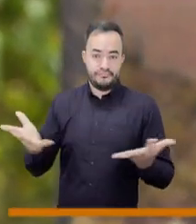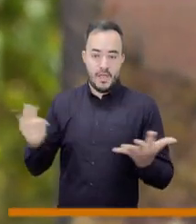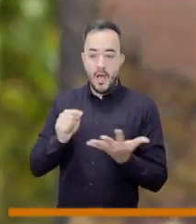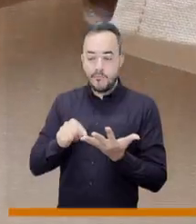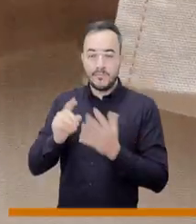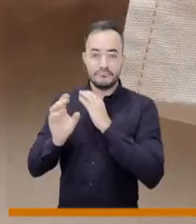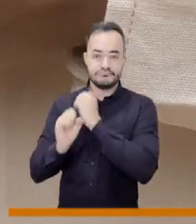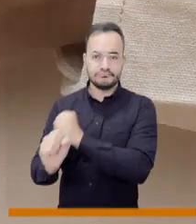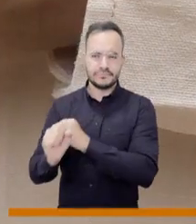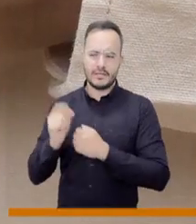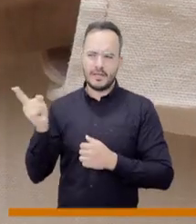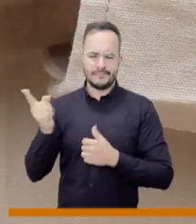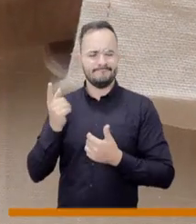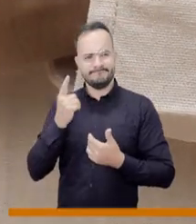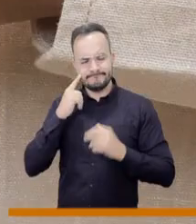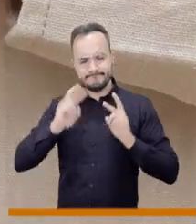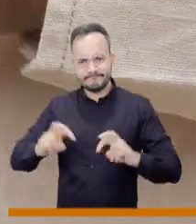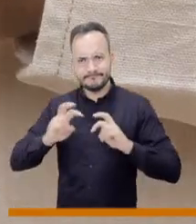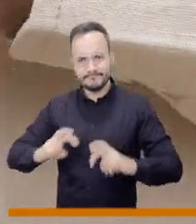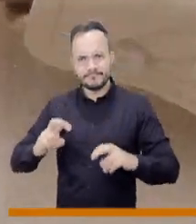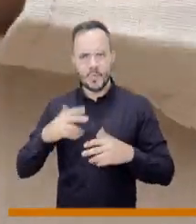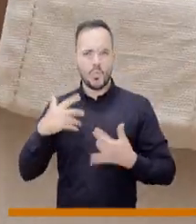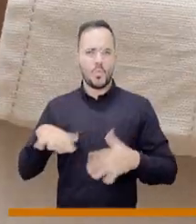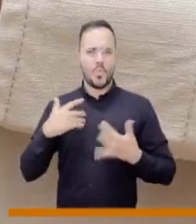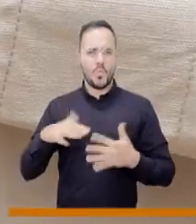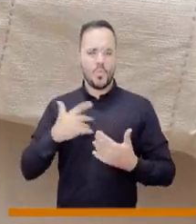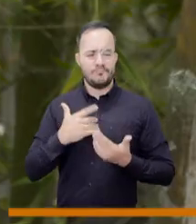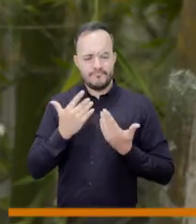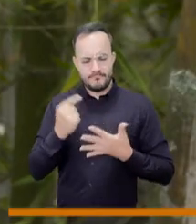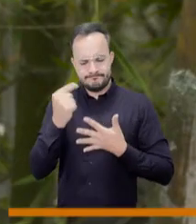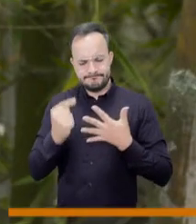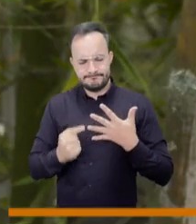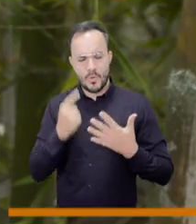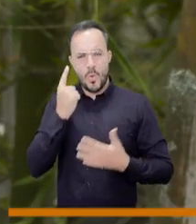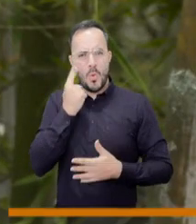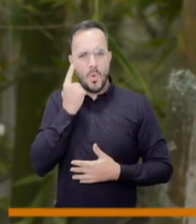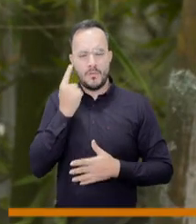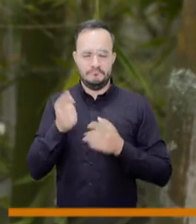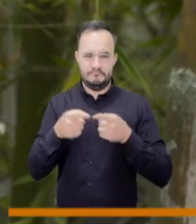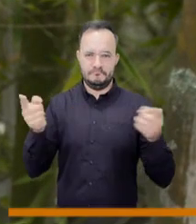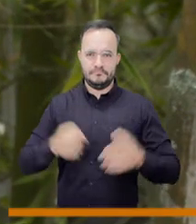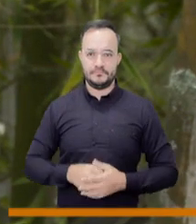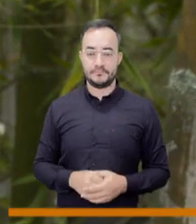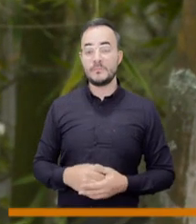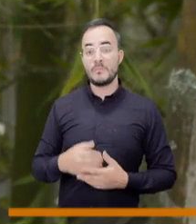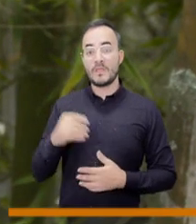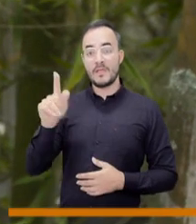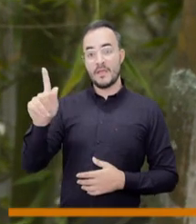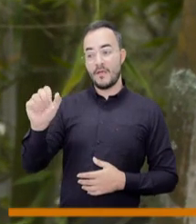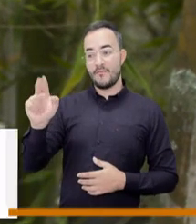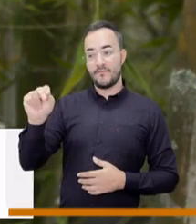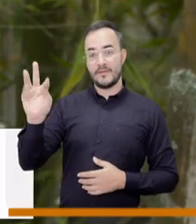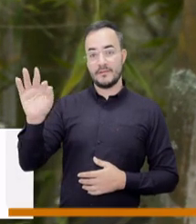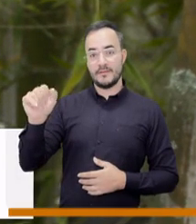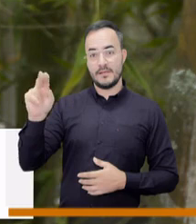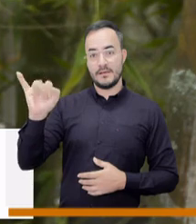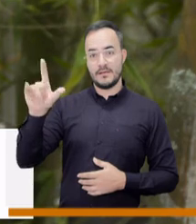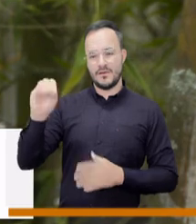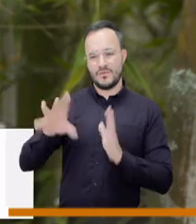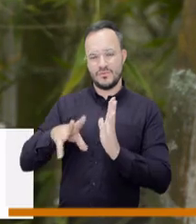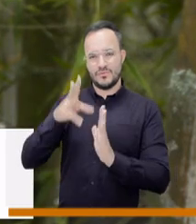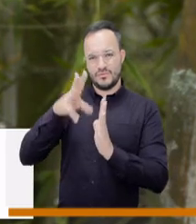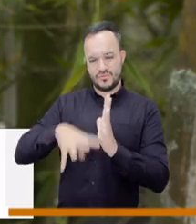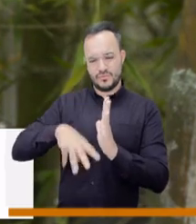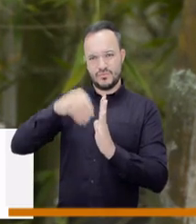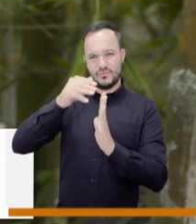los tóxicos le descubre otra vocación. El fentanilo, por ser una sustancia del grupo de los